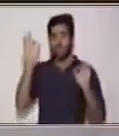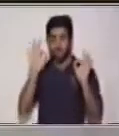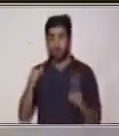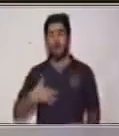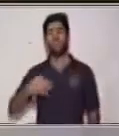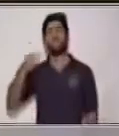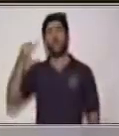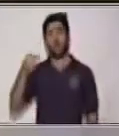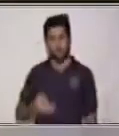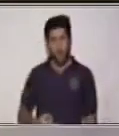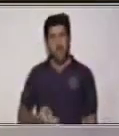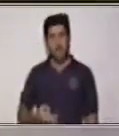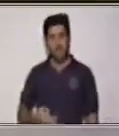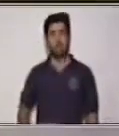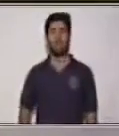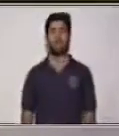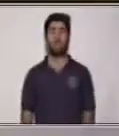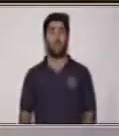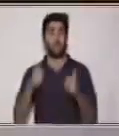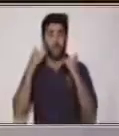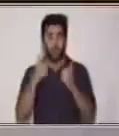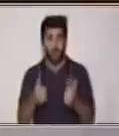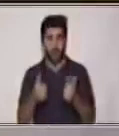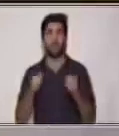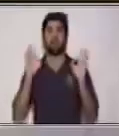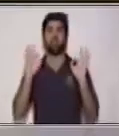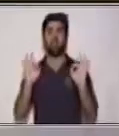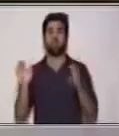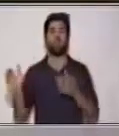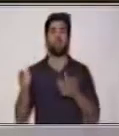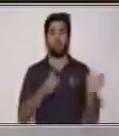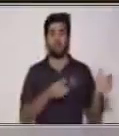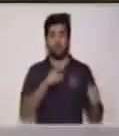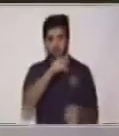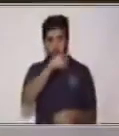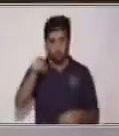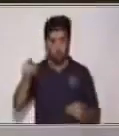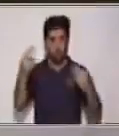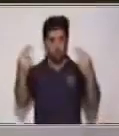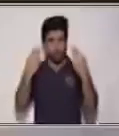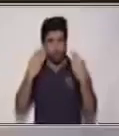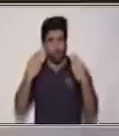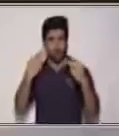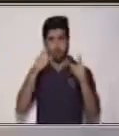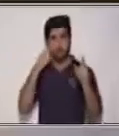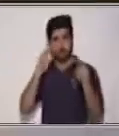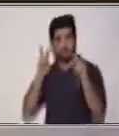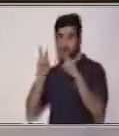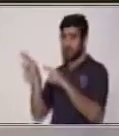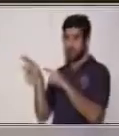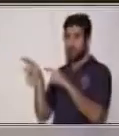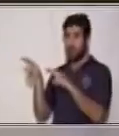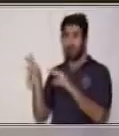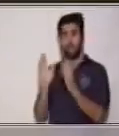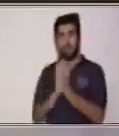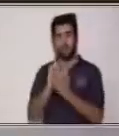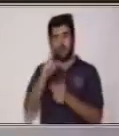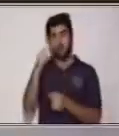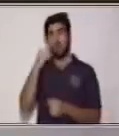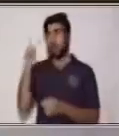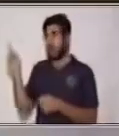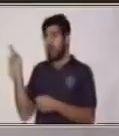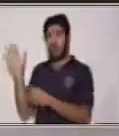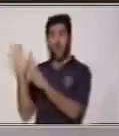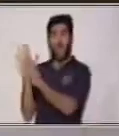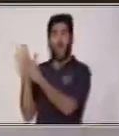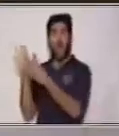registro formal. Muy bien, excelente. Tú que estás ahí en casa, vamos a ir anotando todas esas